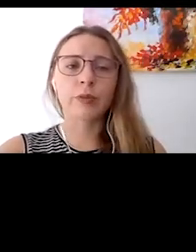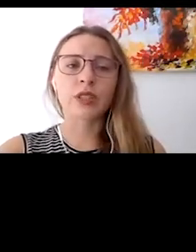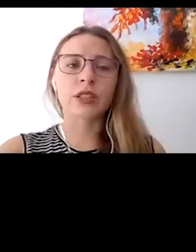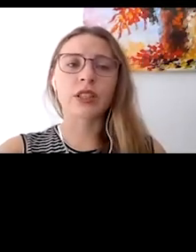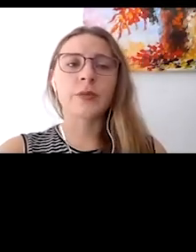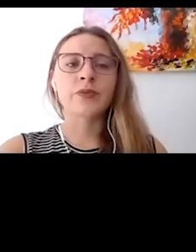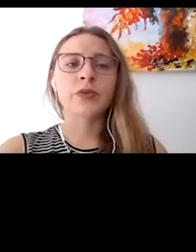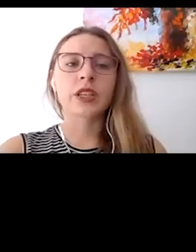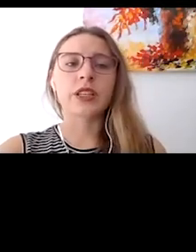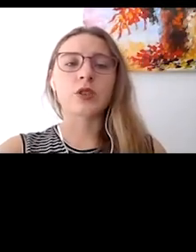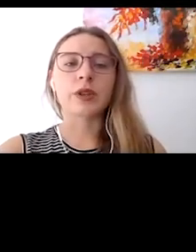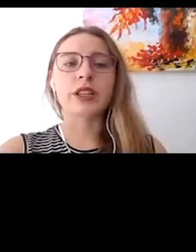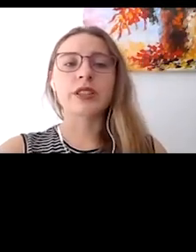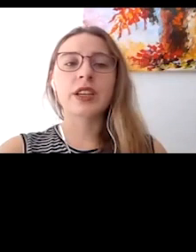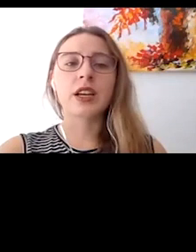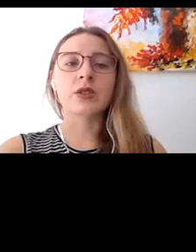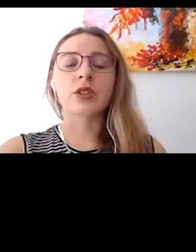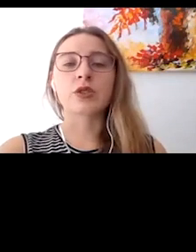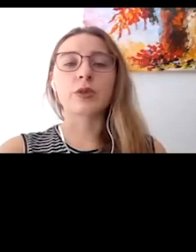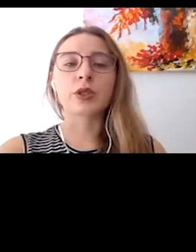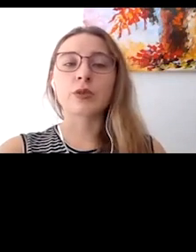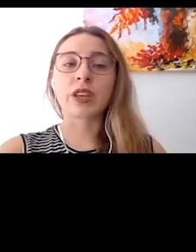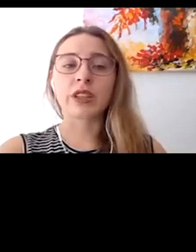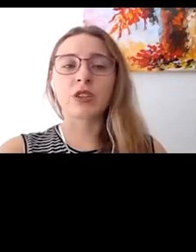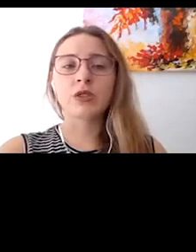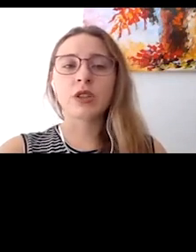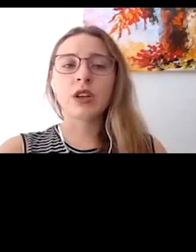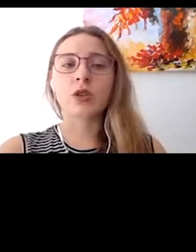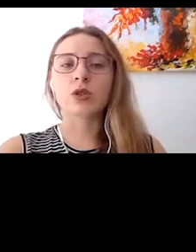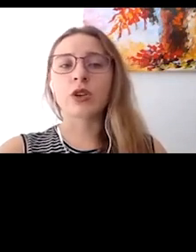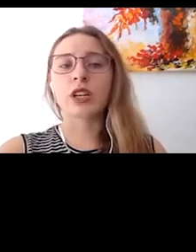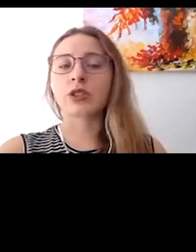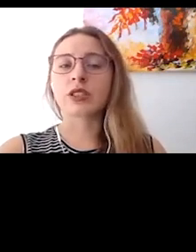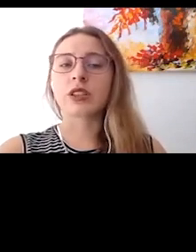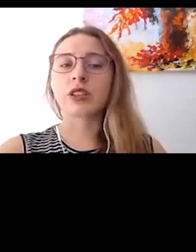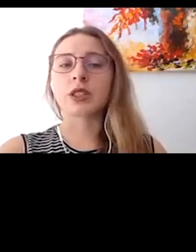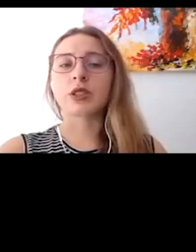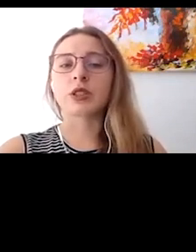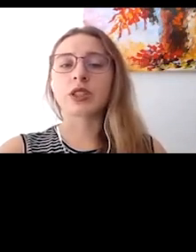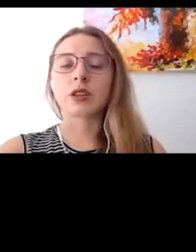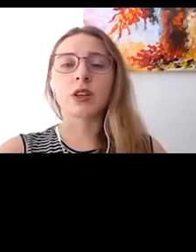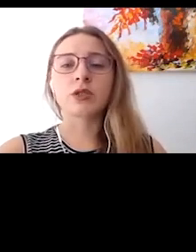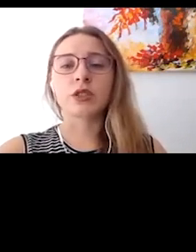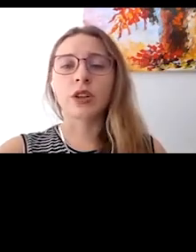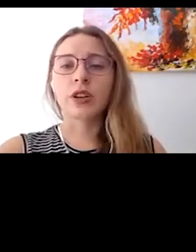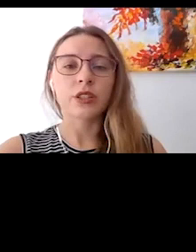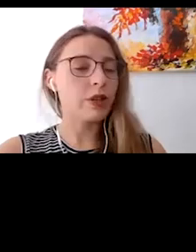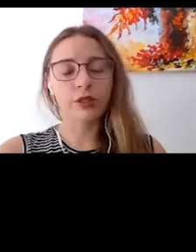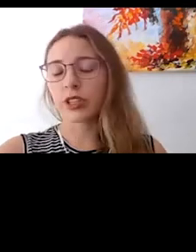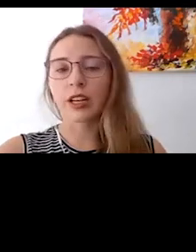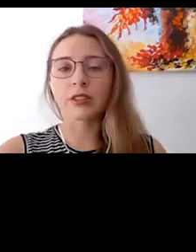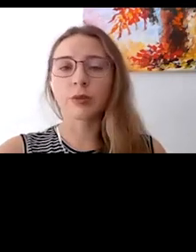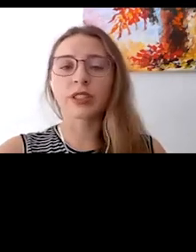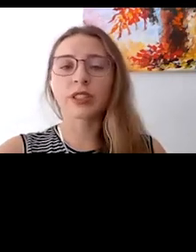muy importante someterse a los reconocimientos médicos, no solo en el hecho de que esté en el reglamento del interior del trabajo, sino es